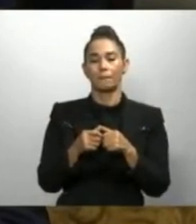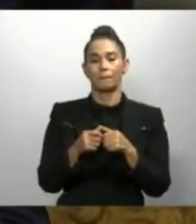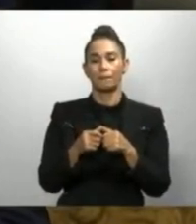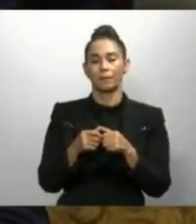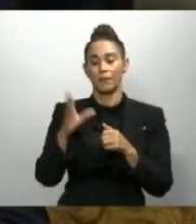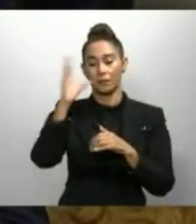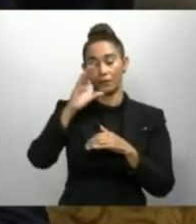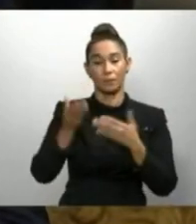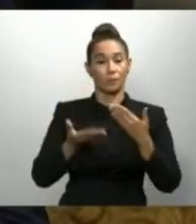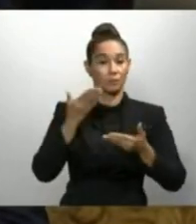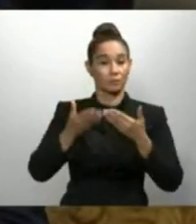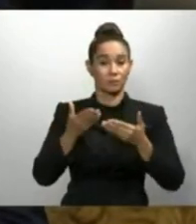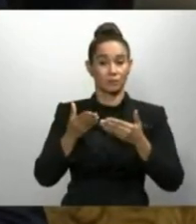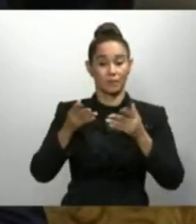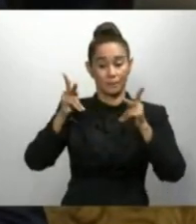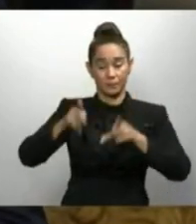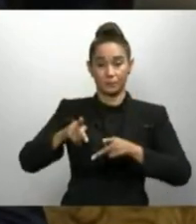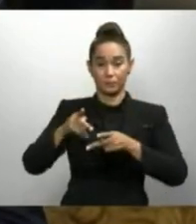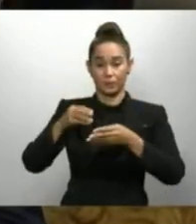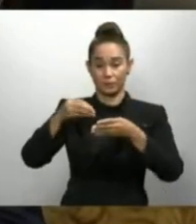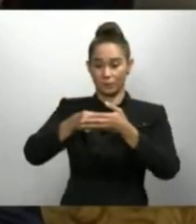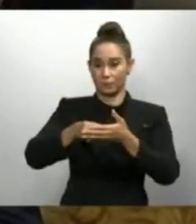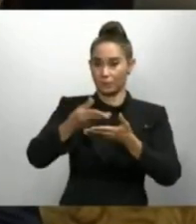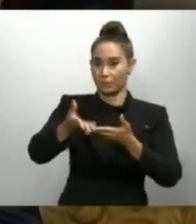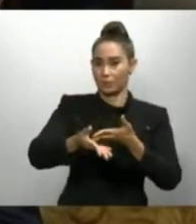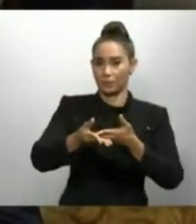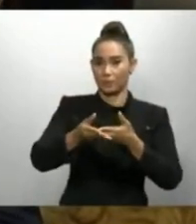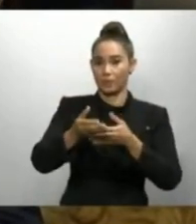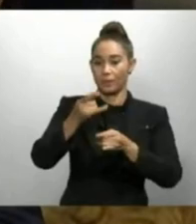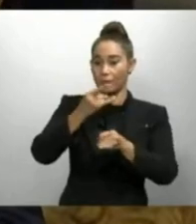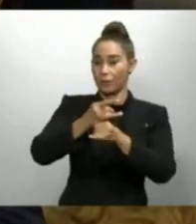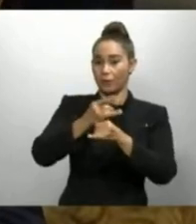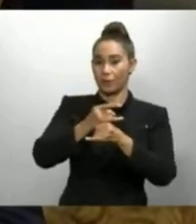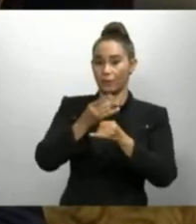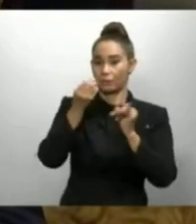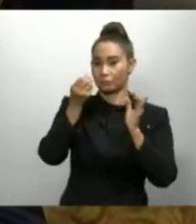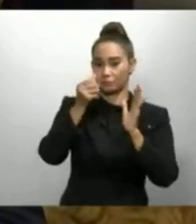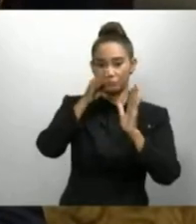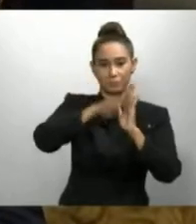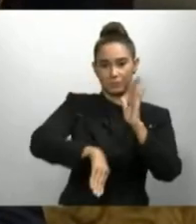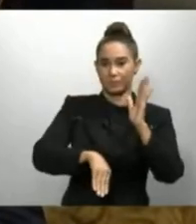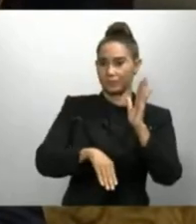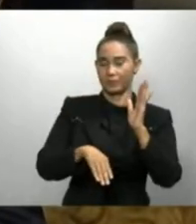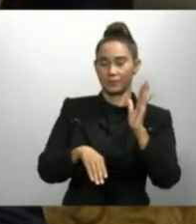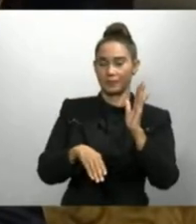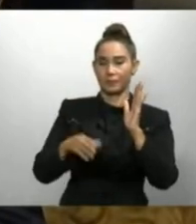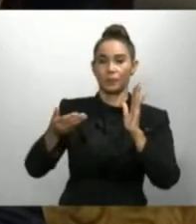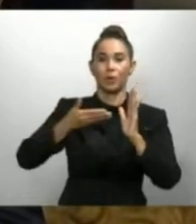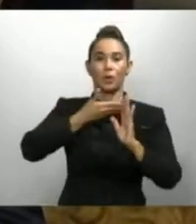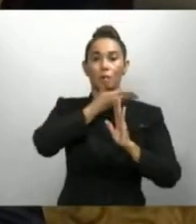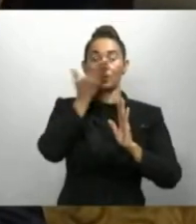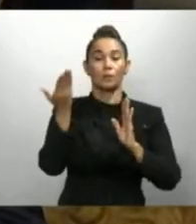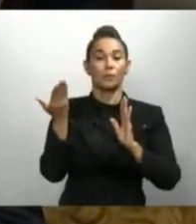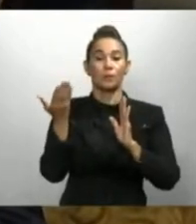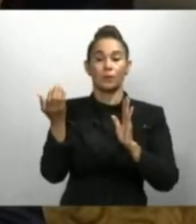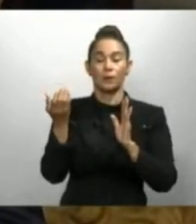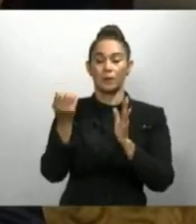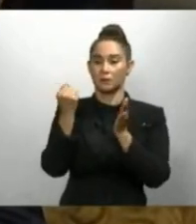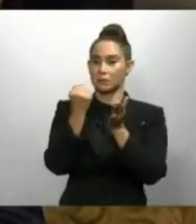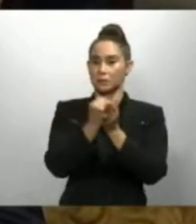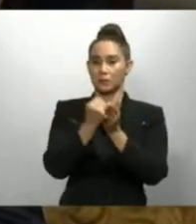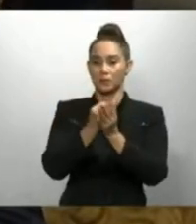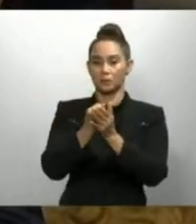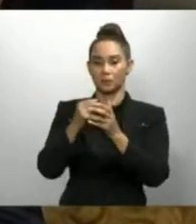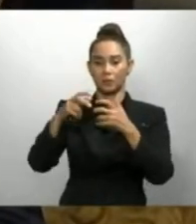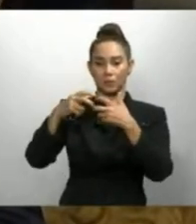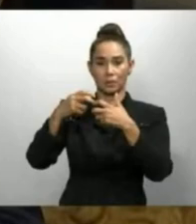quizás alternativa barata, por eso aquello de que lo barato sale caro incluso. No hay registro de que las marcas